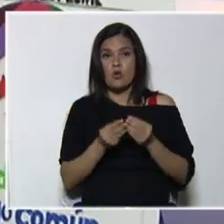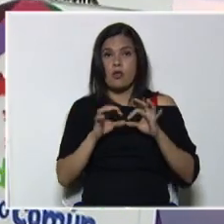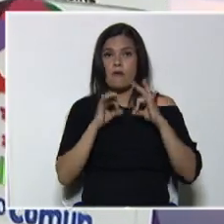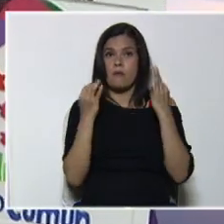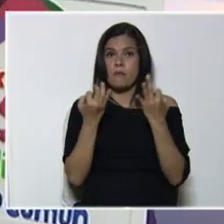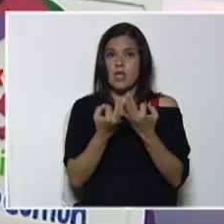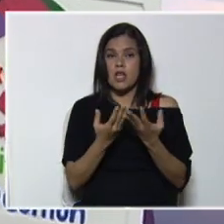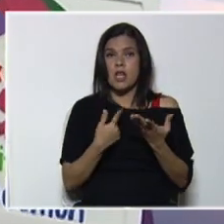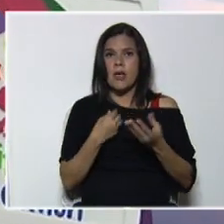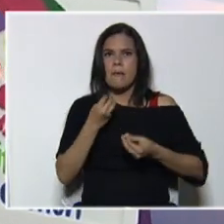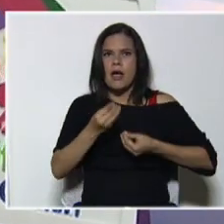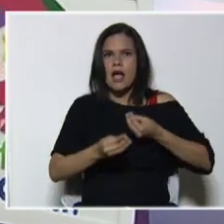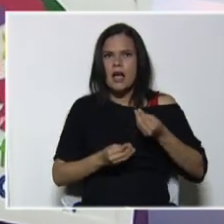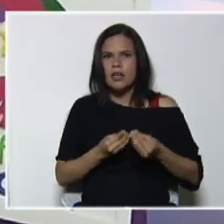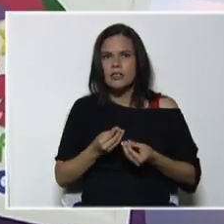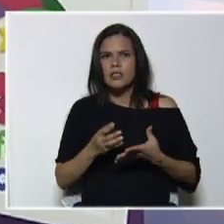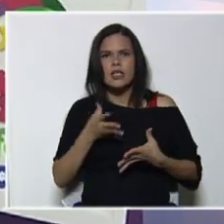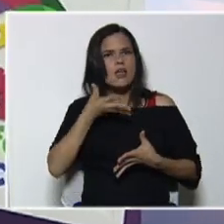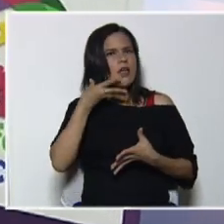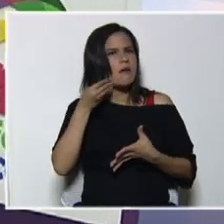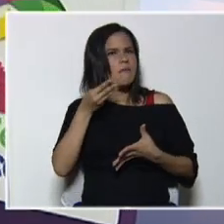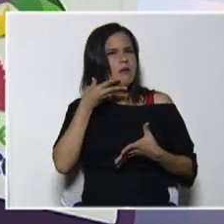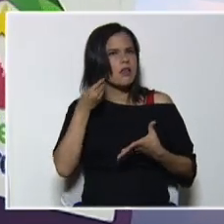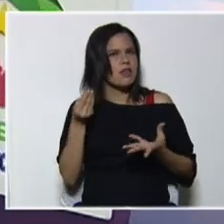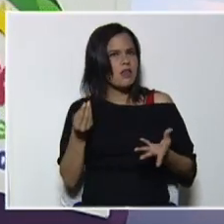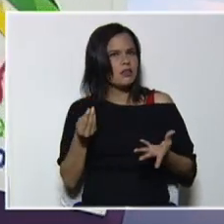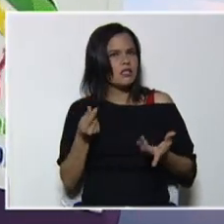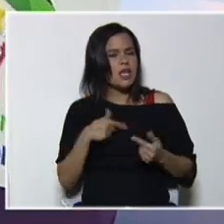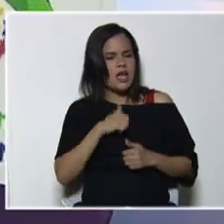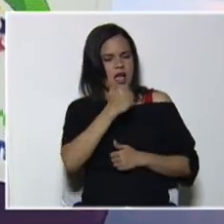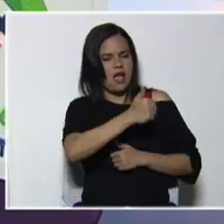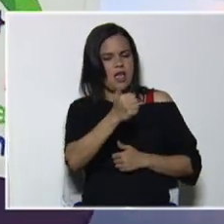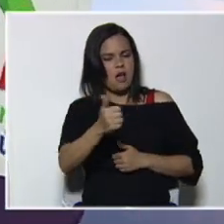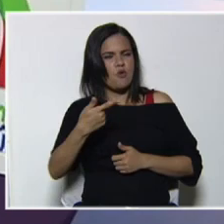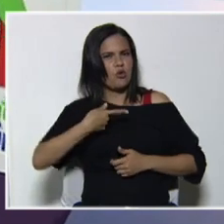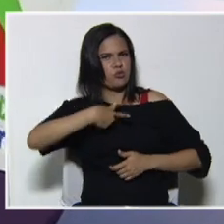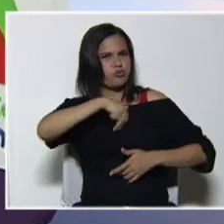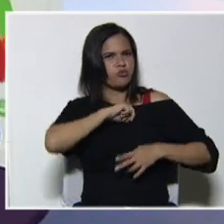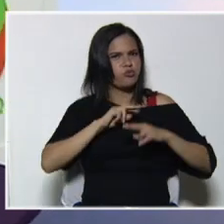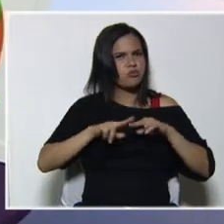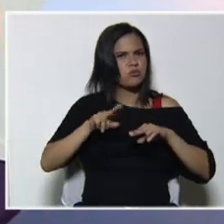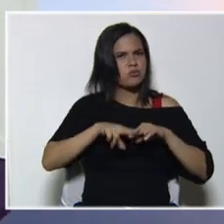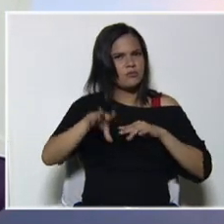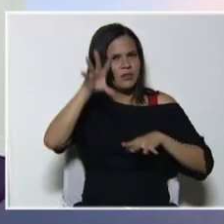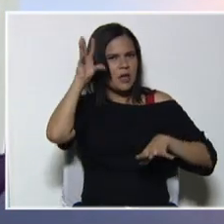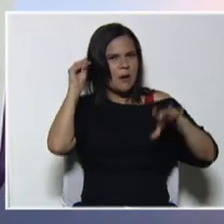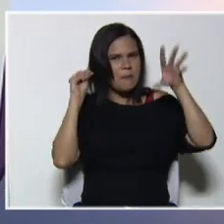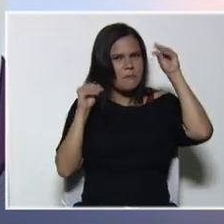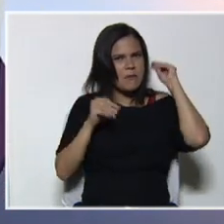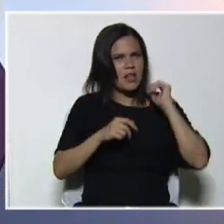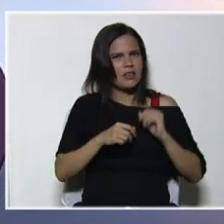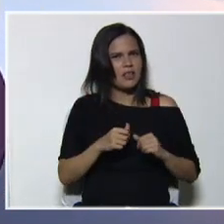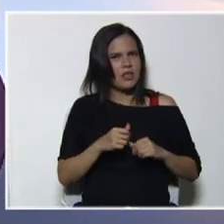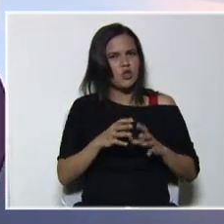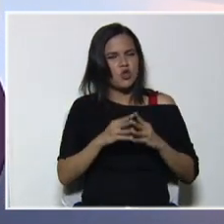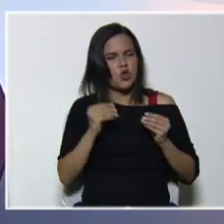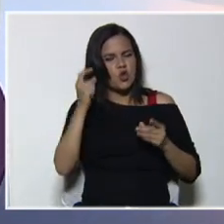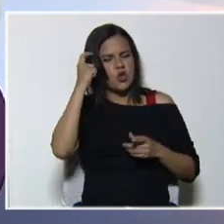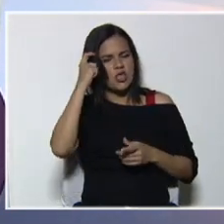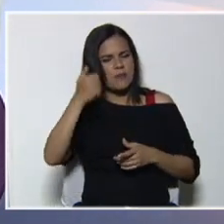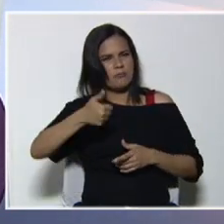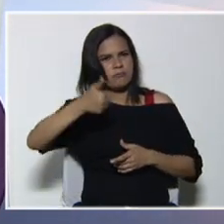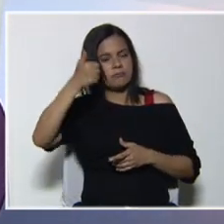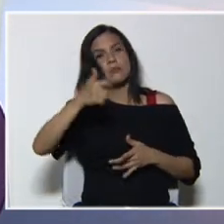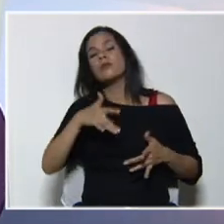van a crear esas experiencias enriquecedoras que harán que cada uno de nuestros niños y niñas aprenda cada día más. Desde las